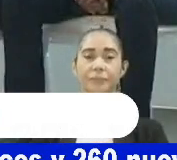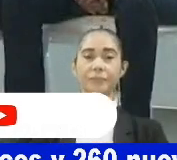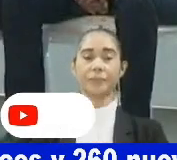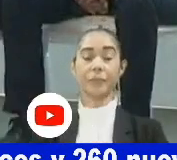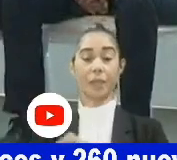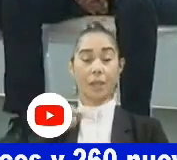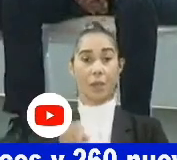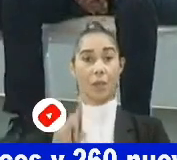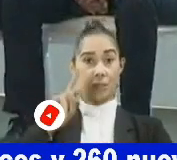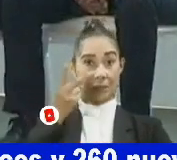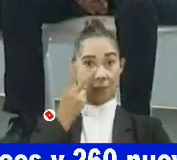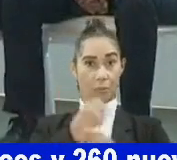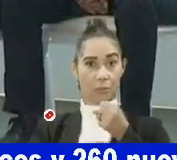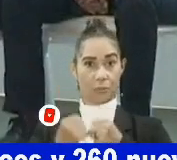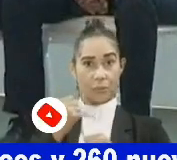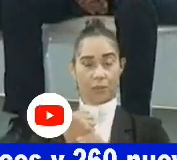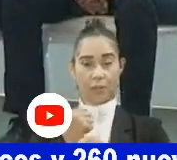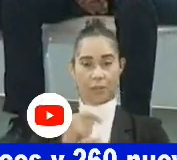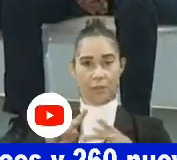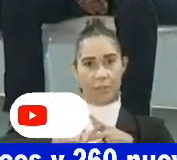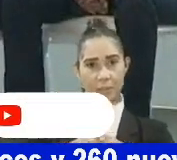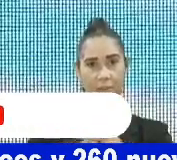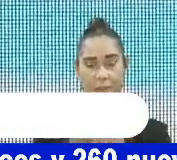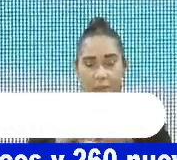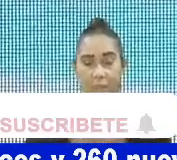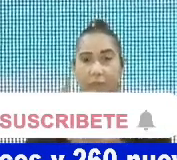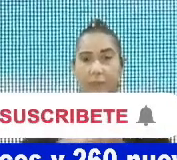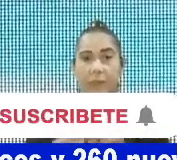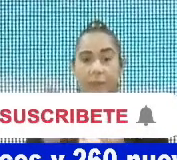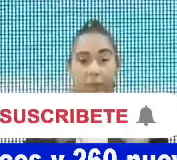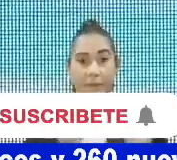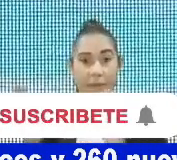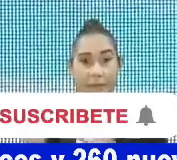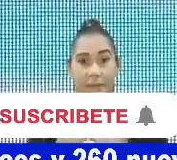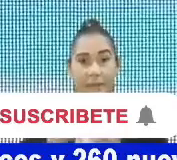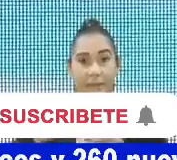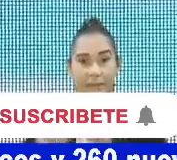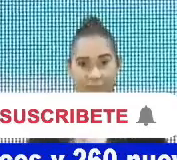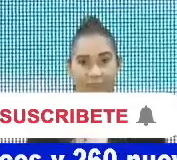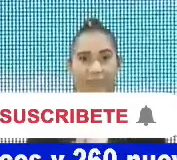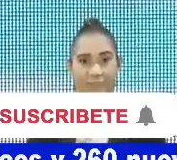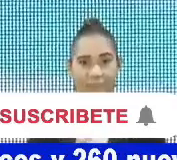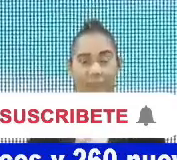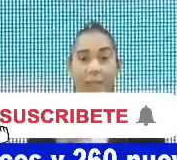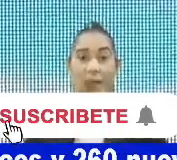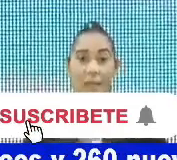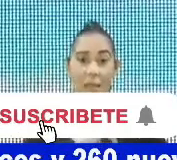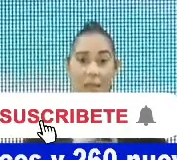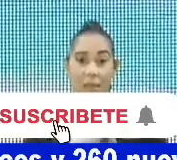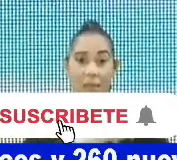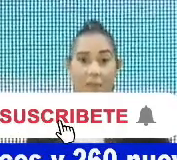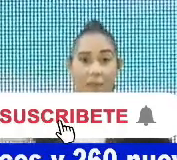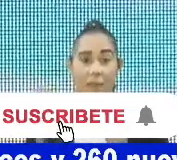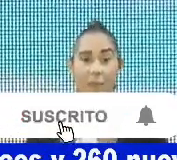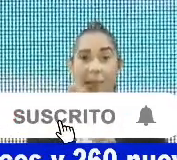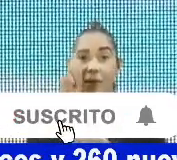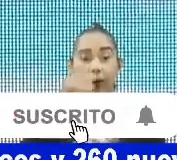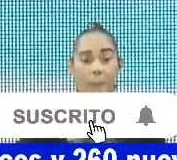sentido, por segundo año pusimos en marcha el programa La Navidad del Cambio, que benefició a más